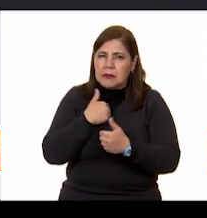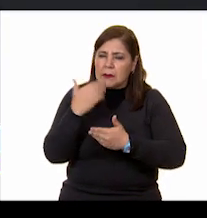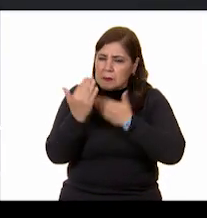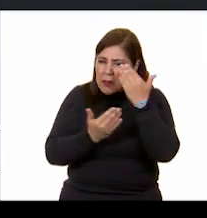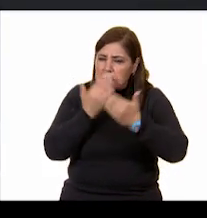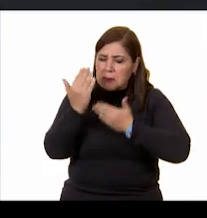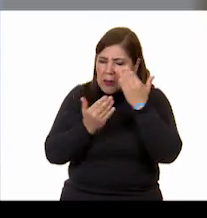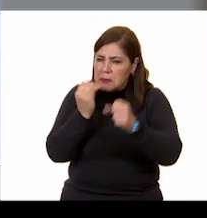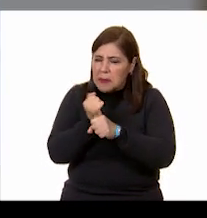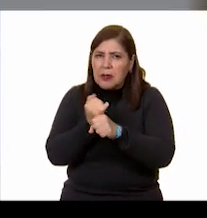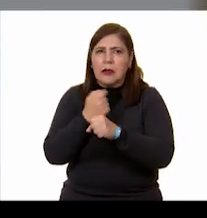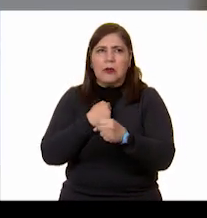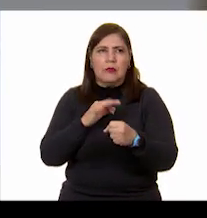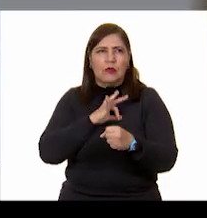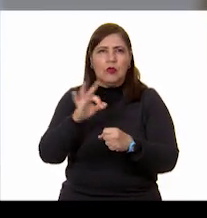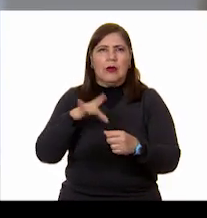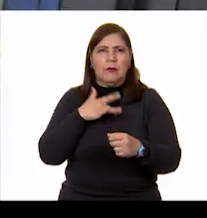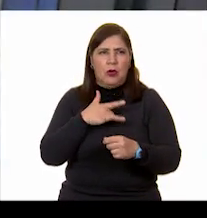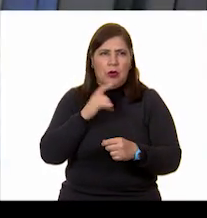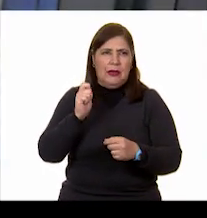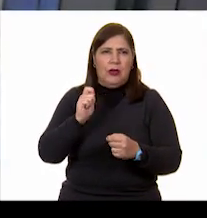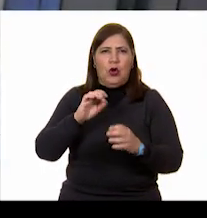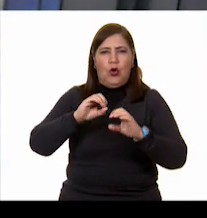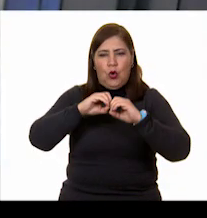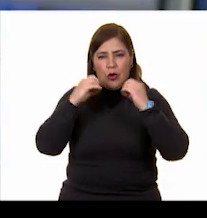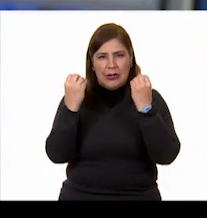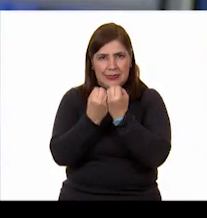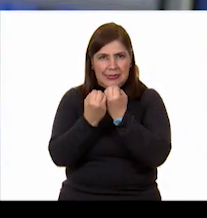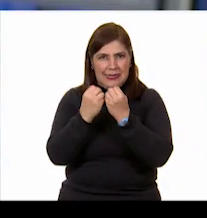llevaron a colaborar en el Organismo Internacional de Energía